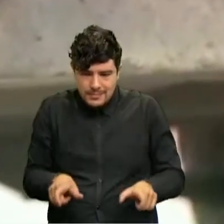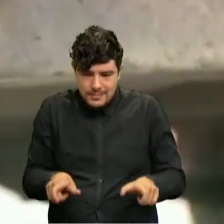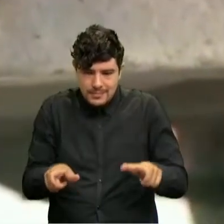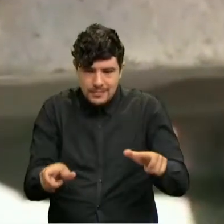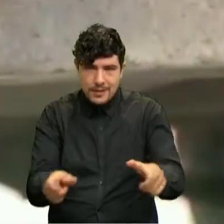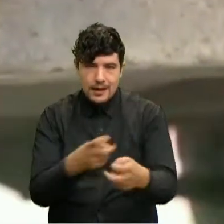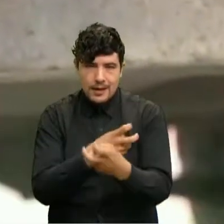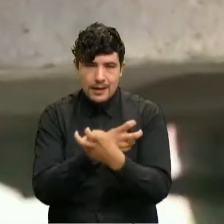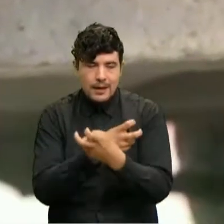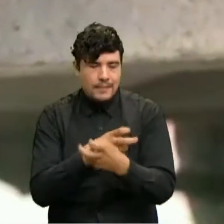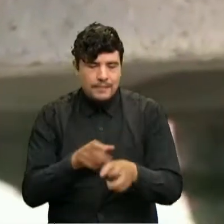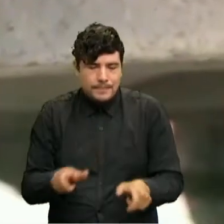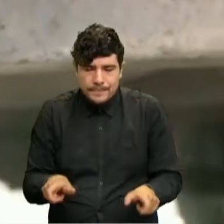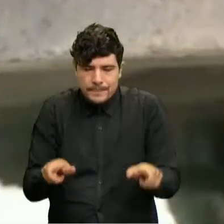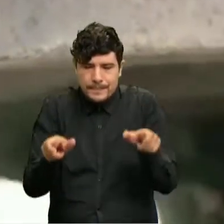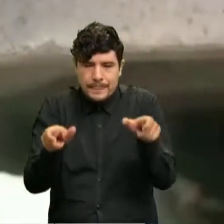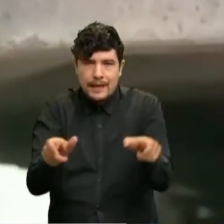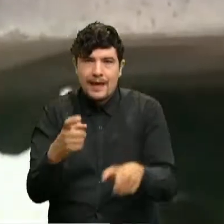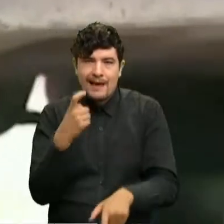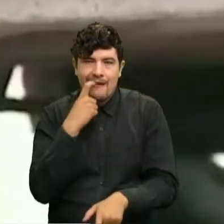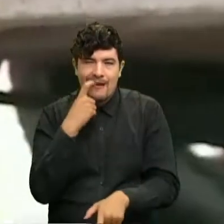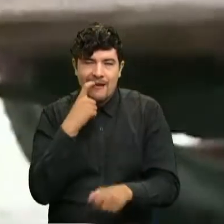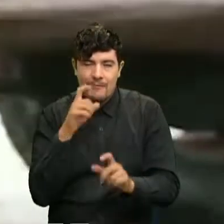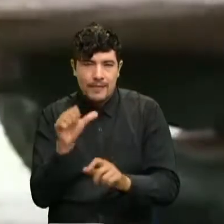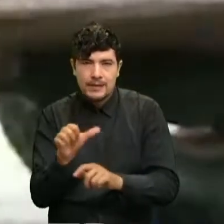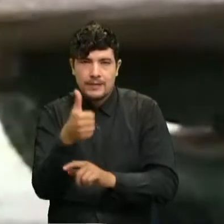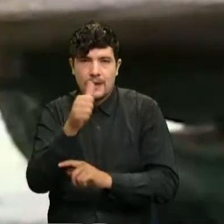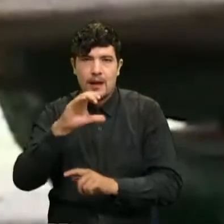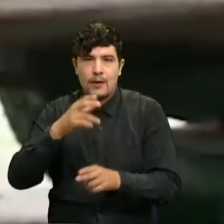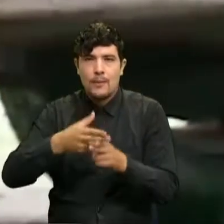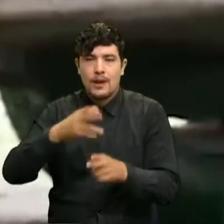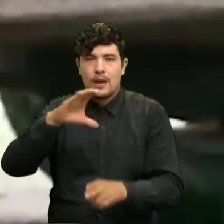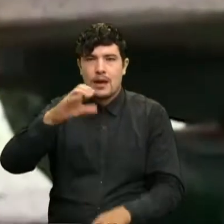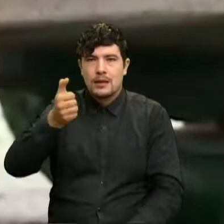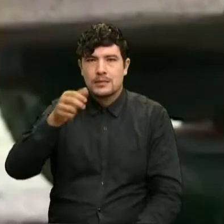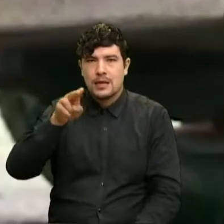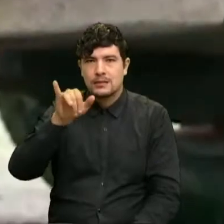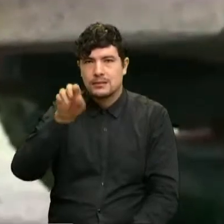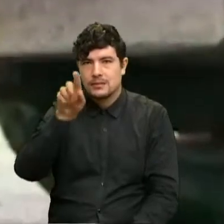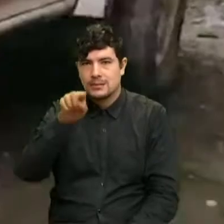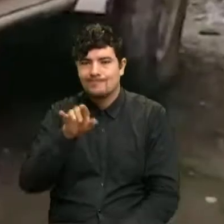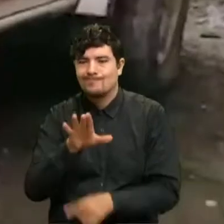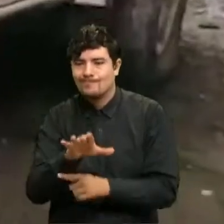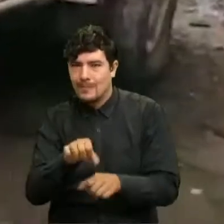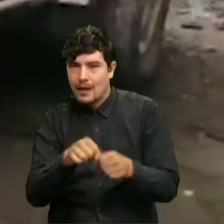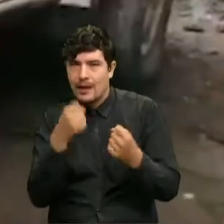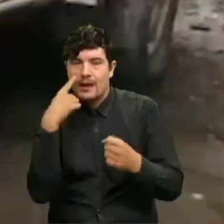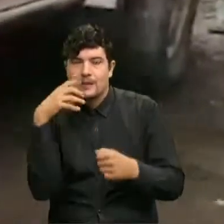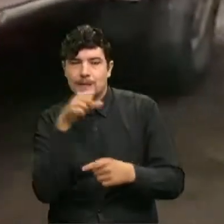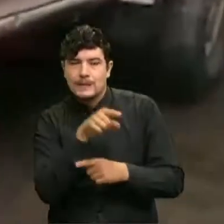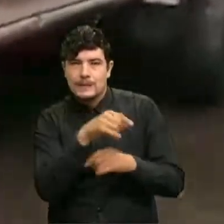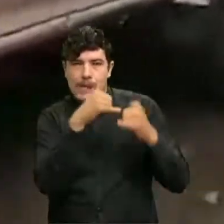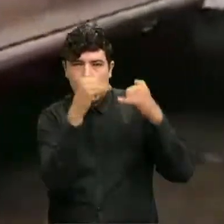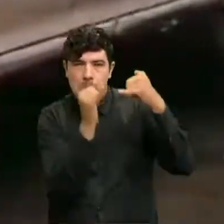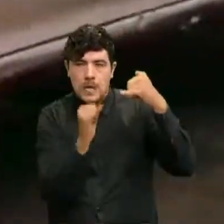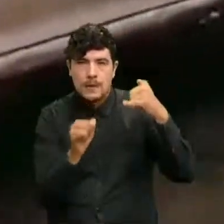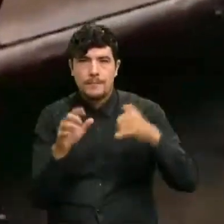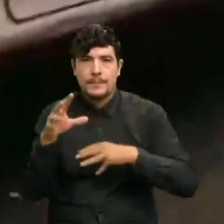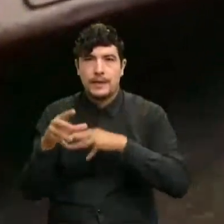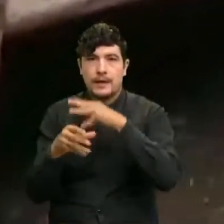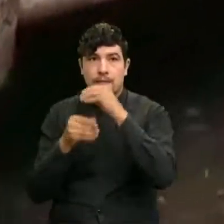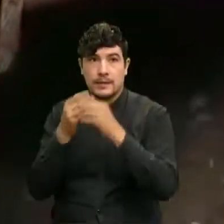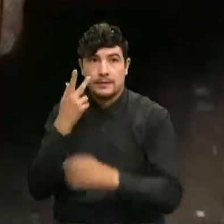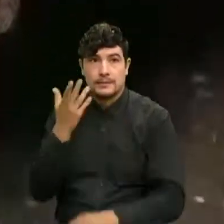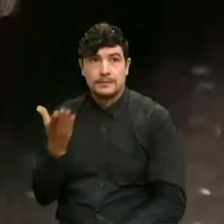el chasis, que pues supone un riesgo inminente en una carretera como las que tenemos aquí en La Belleza. Y en el costado derecho de la